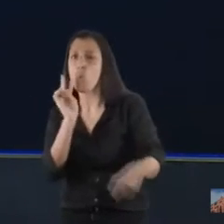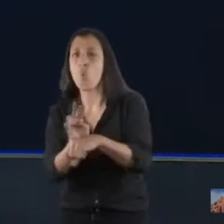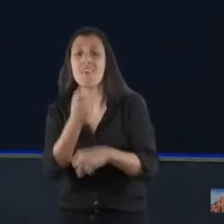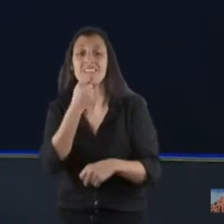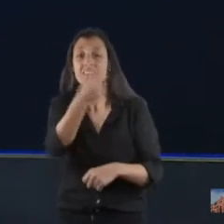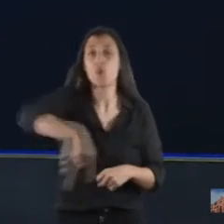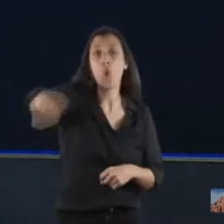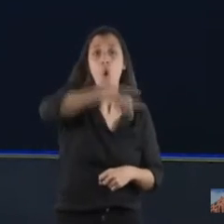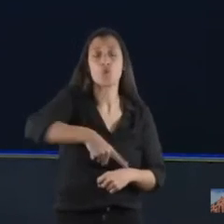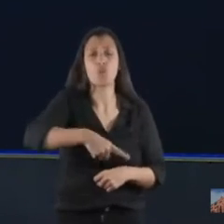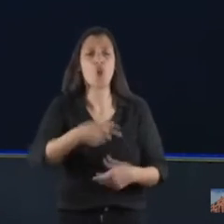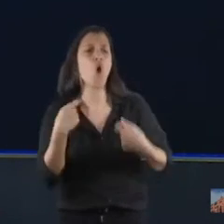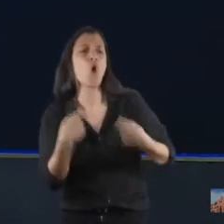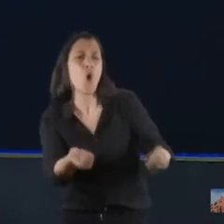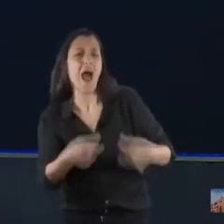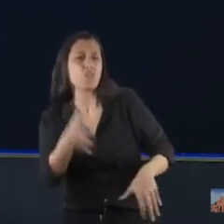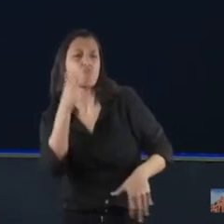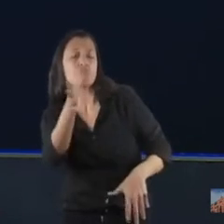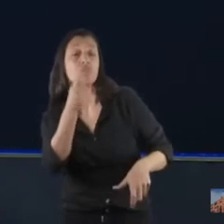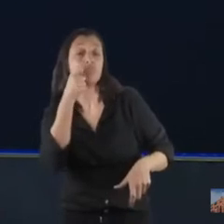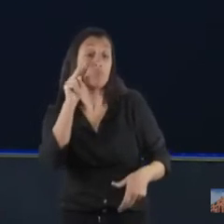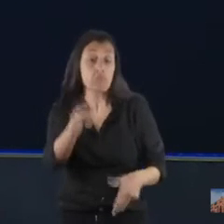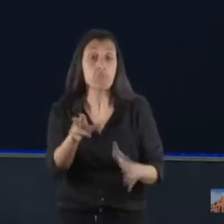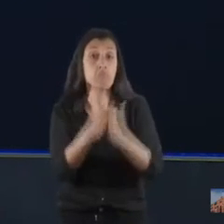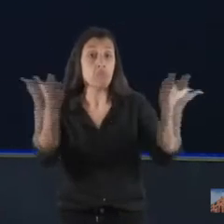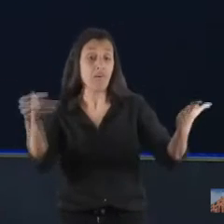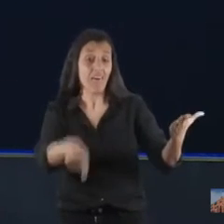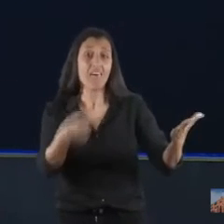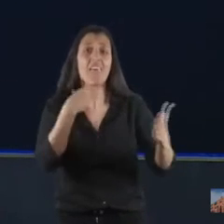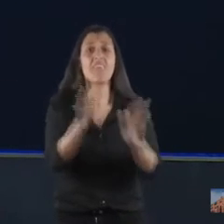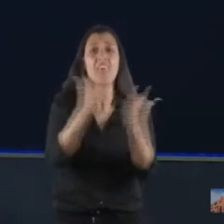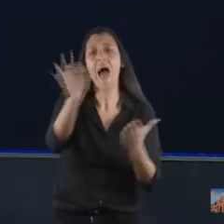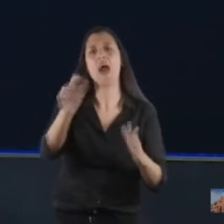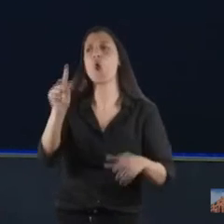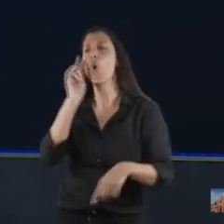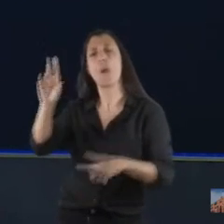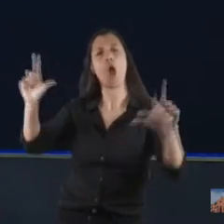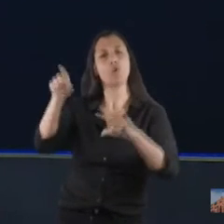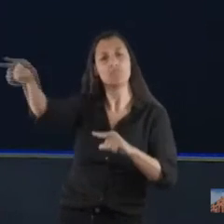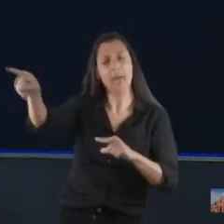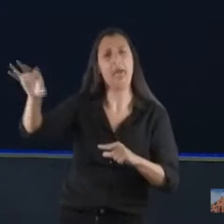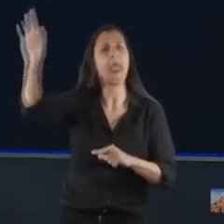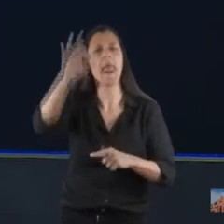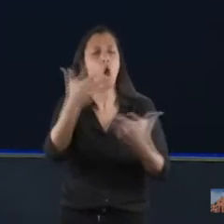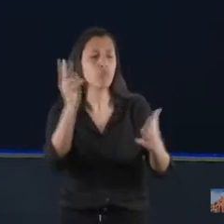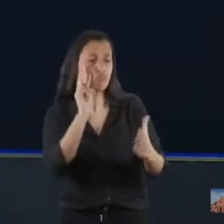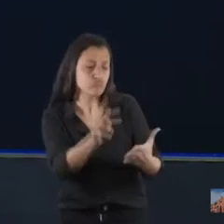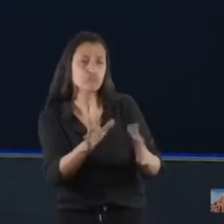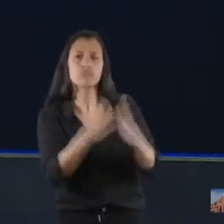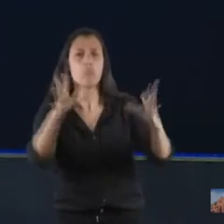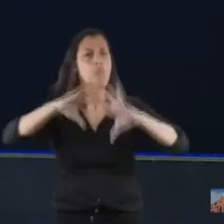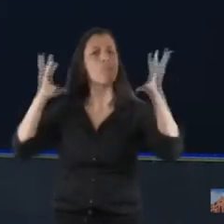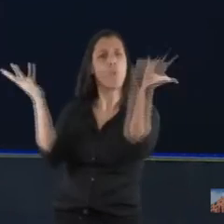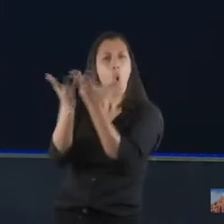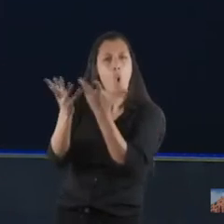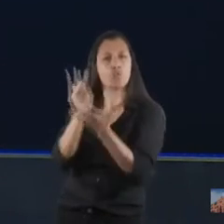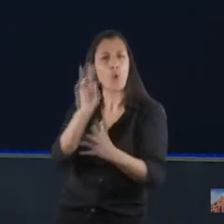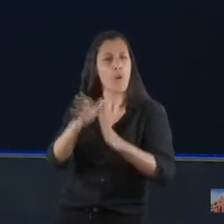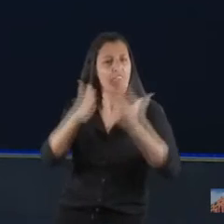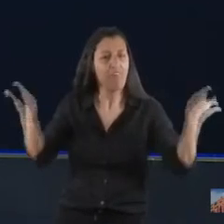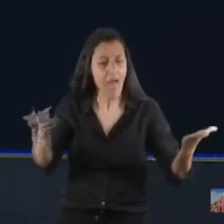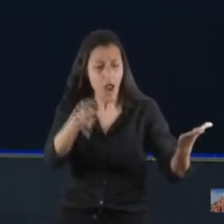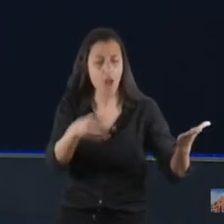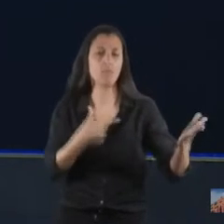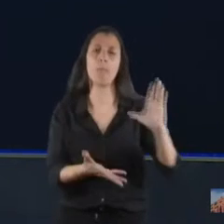la tapa de los diarios emprende hoy los canales de televisión o mira la tapa de los principales diarios del mundo se va a dar cuenta